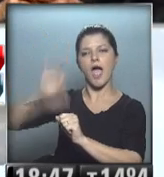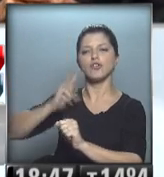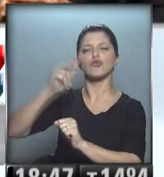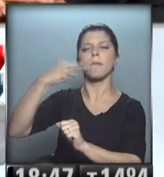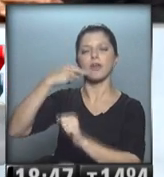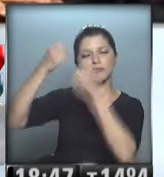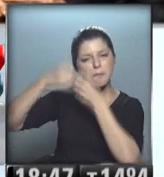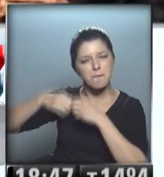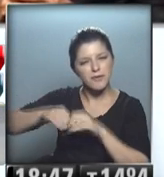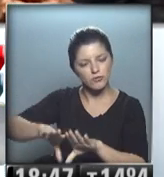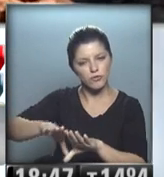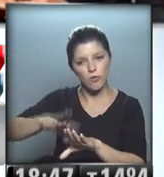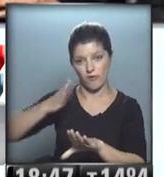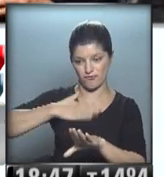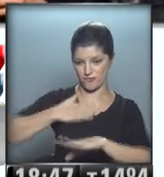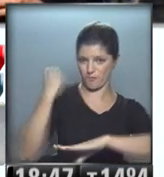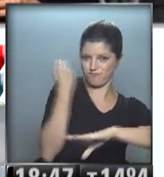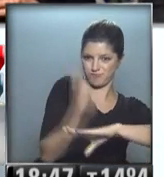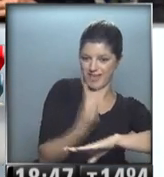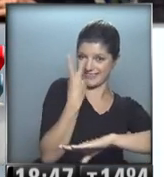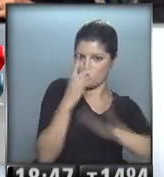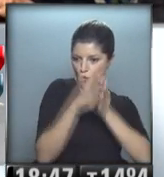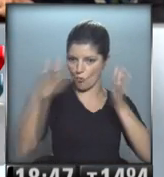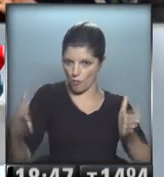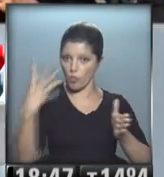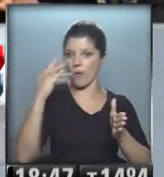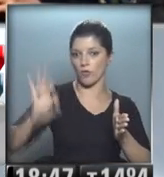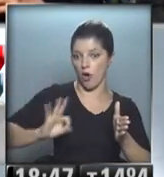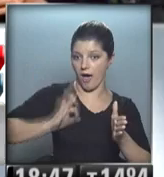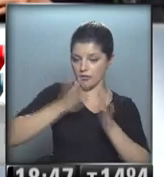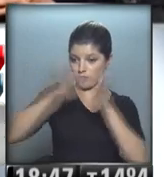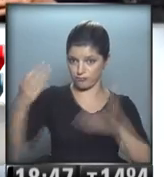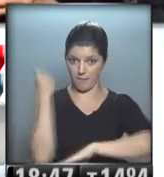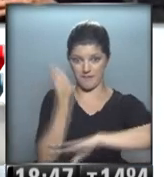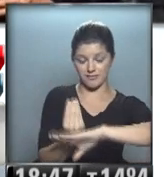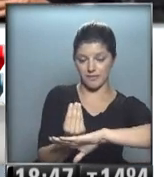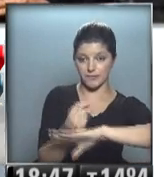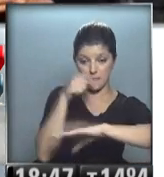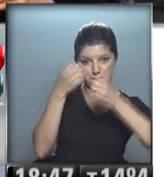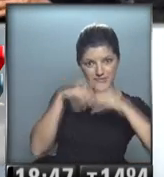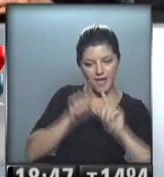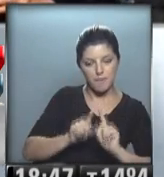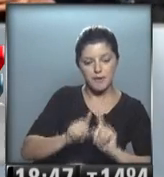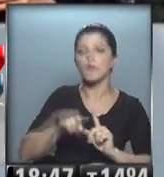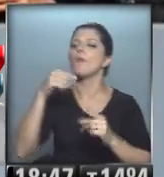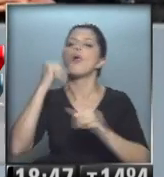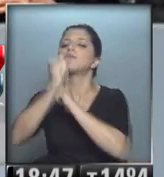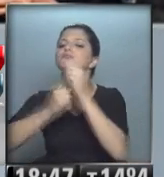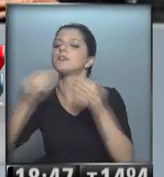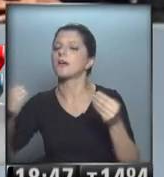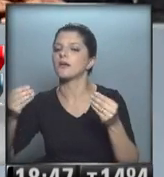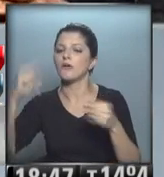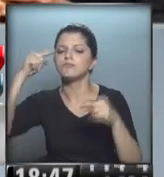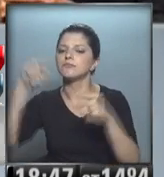2011, cuando empecé mi segunda presidencia, y contanos qué es lo que produce y para qué sirve